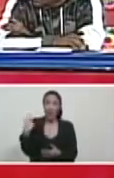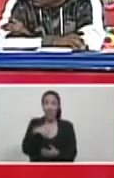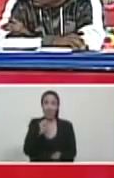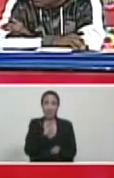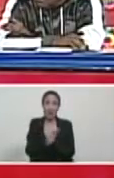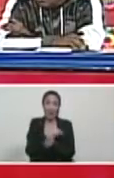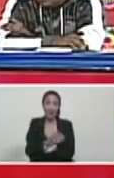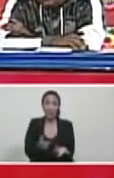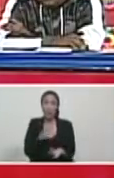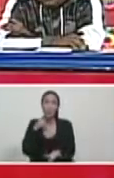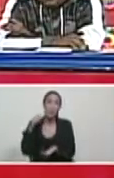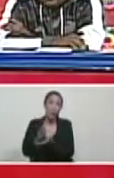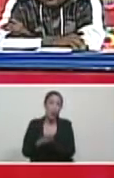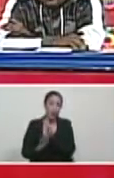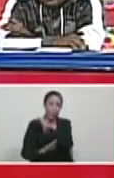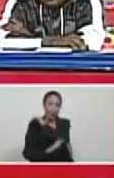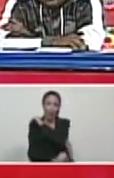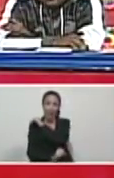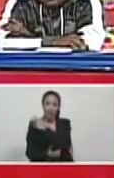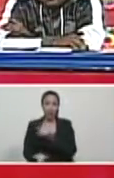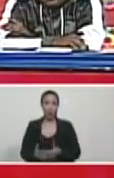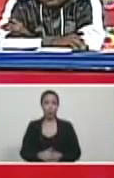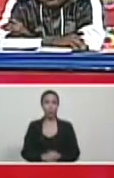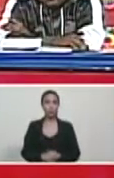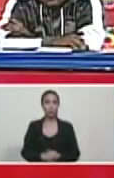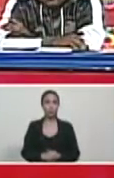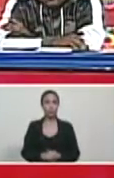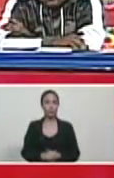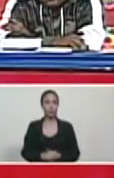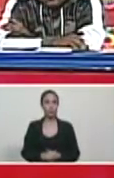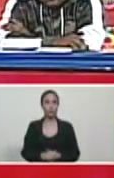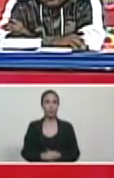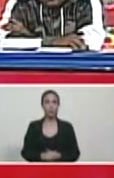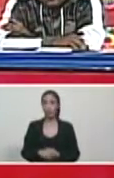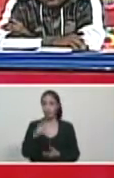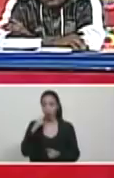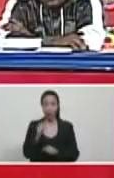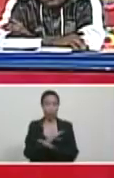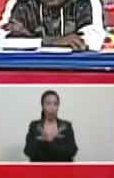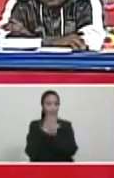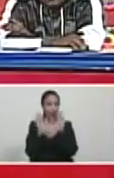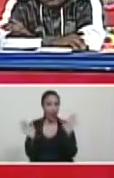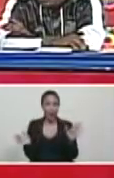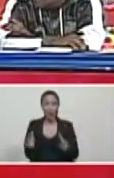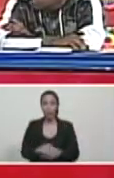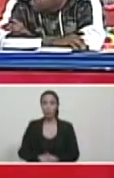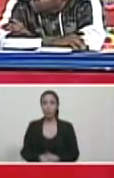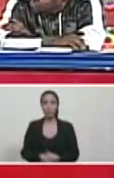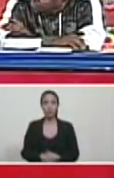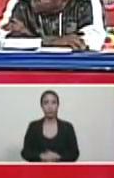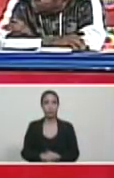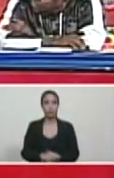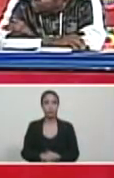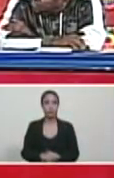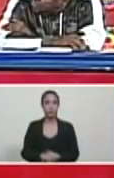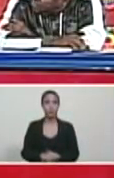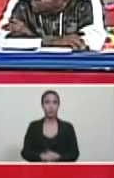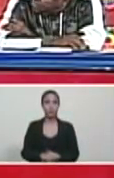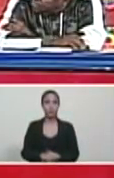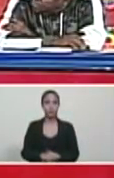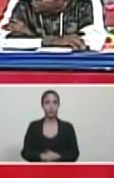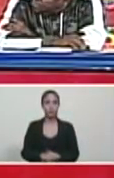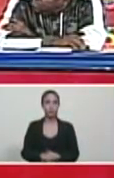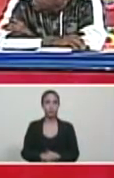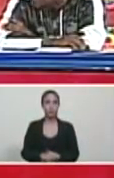las comunidades. Así que, Julio León Heredia, tú estás claro en estos temas, muy claro. Y ya